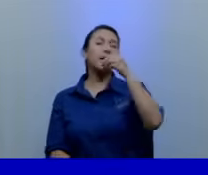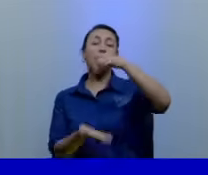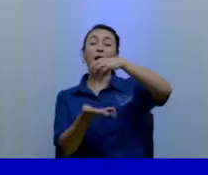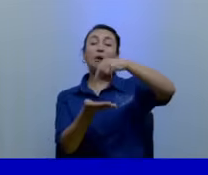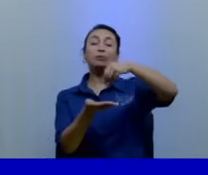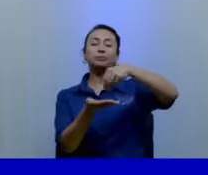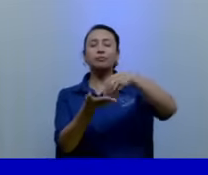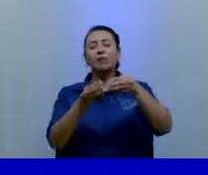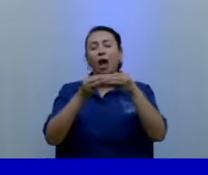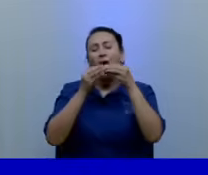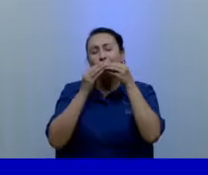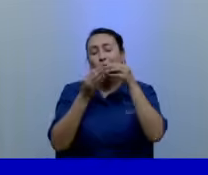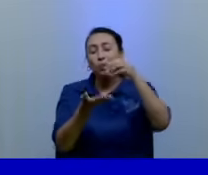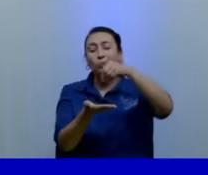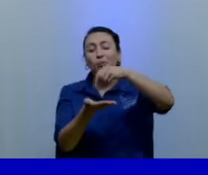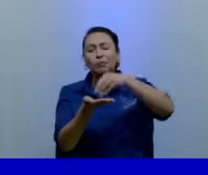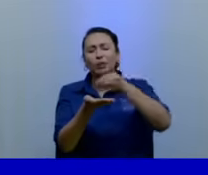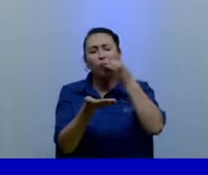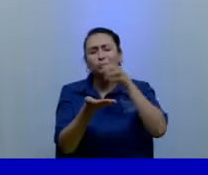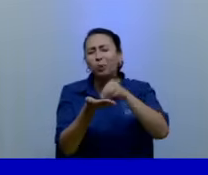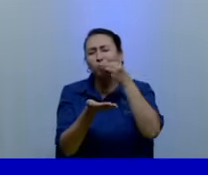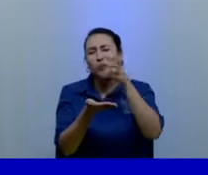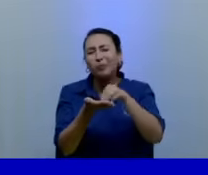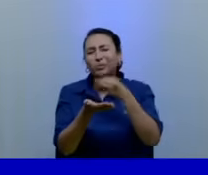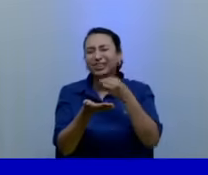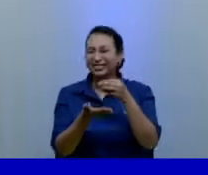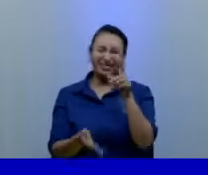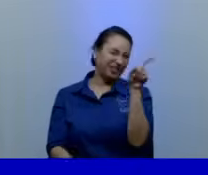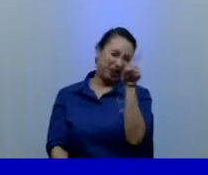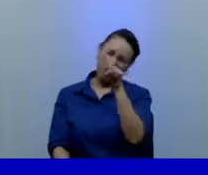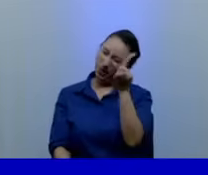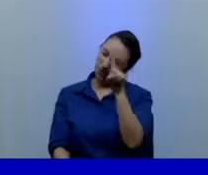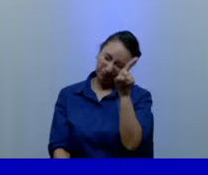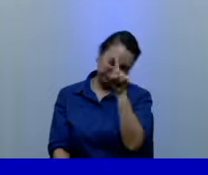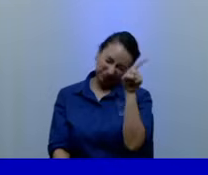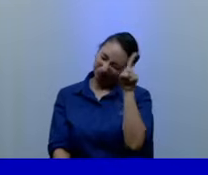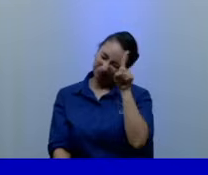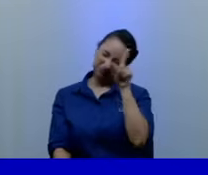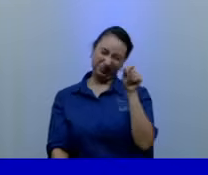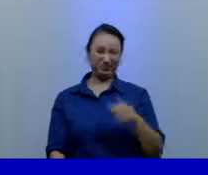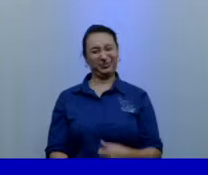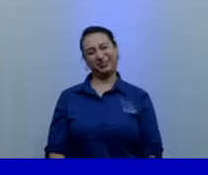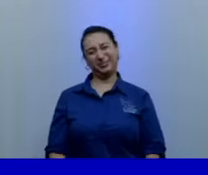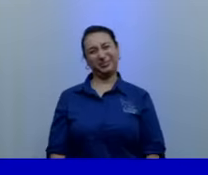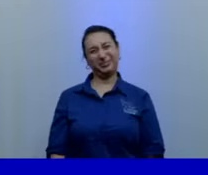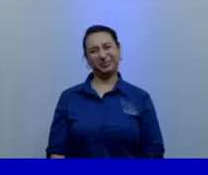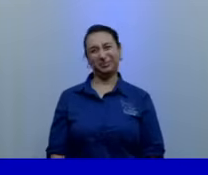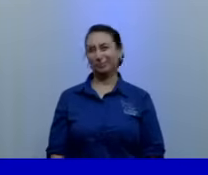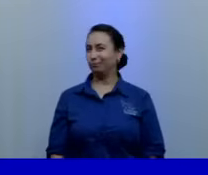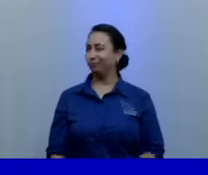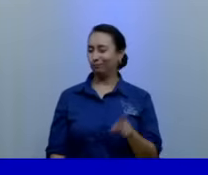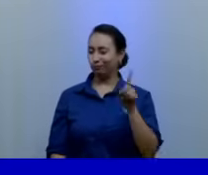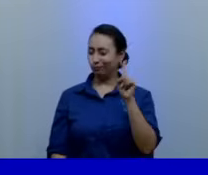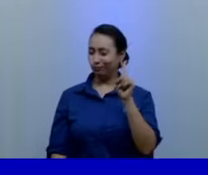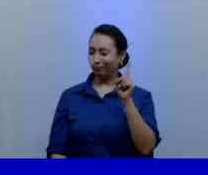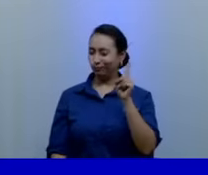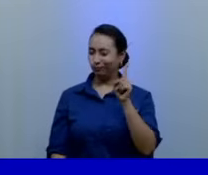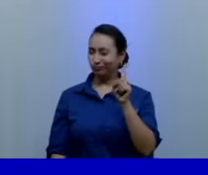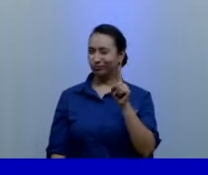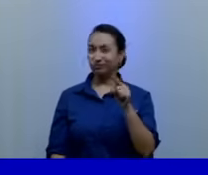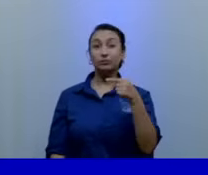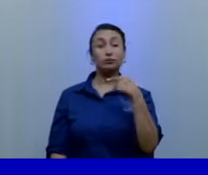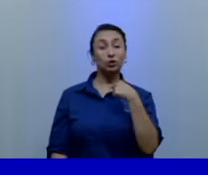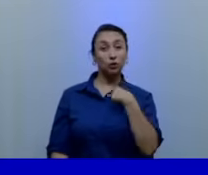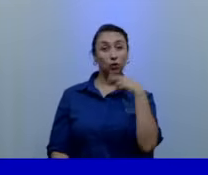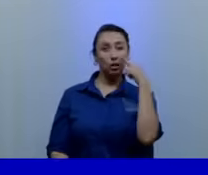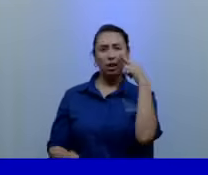sal. Por eso estoy yo ahora con la presión a 200 sobre 100. No, yo por eso le estoy leyendo